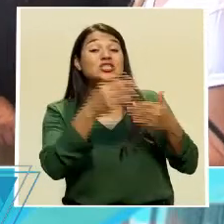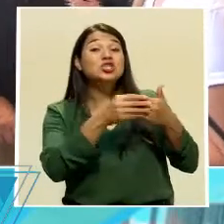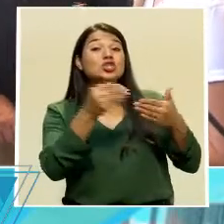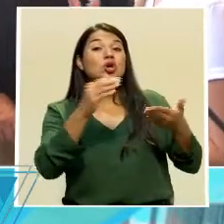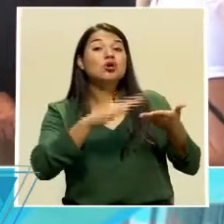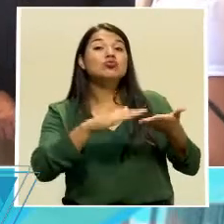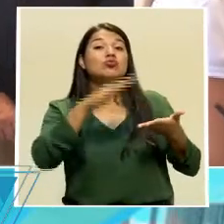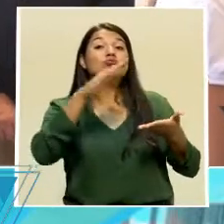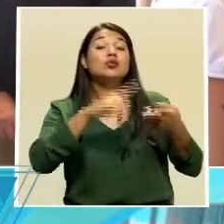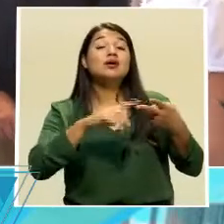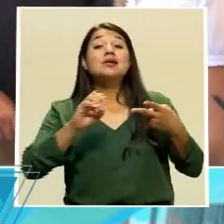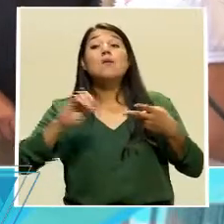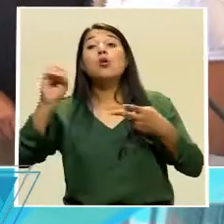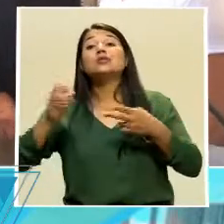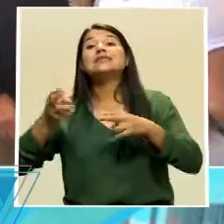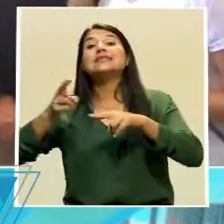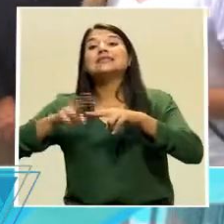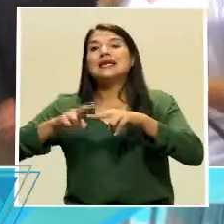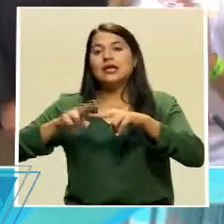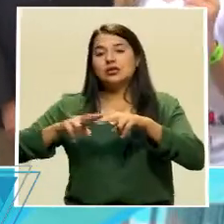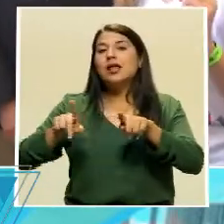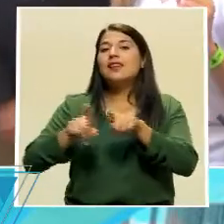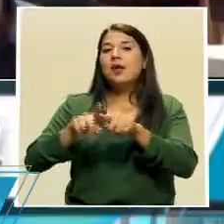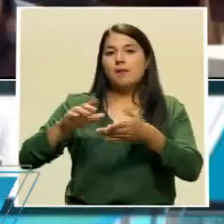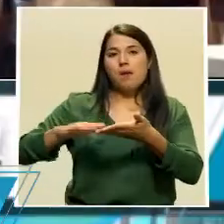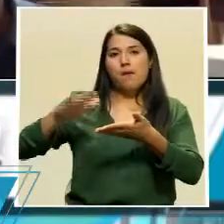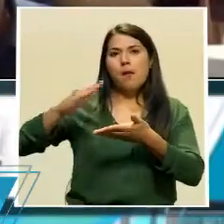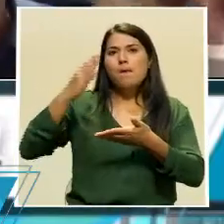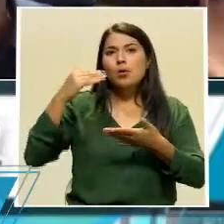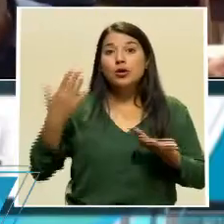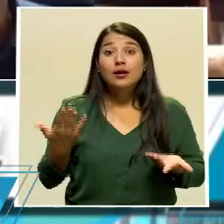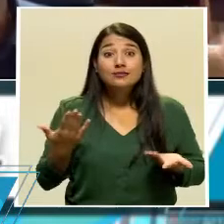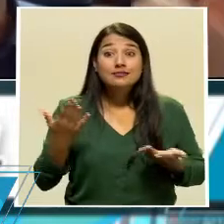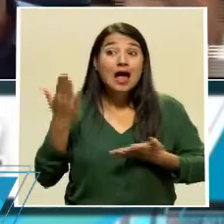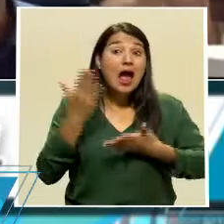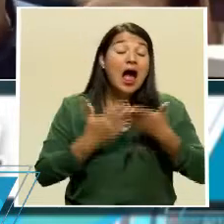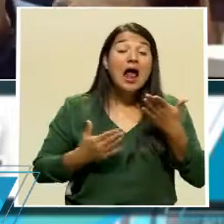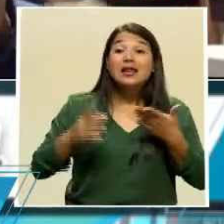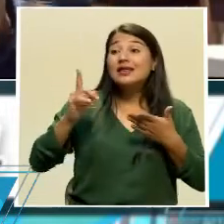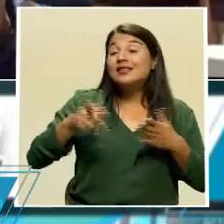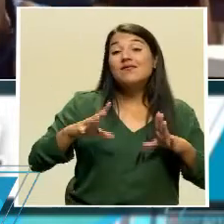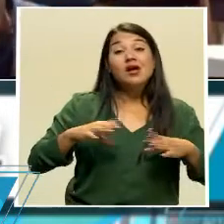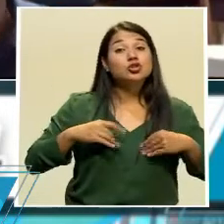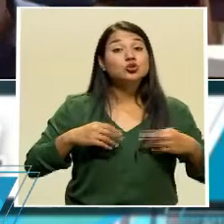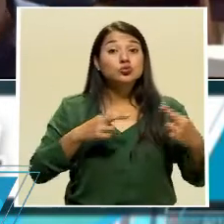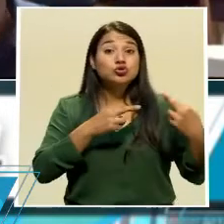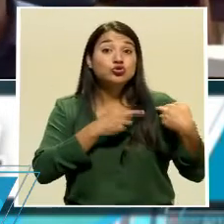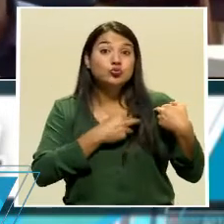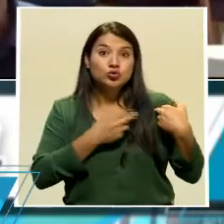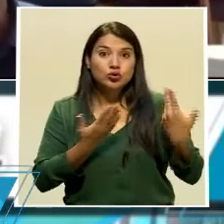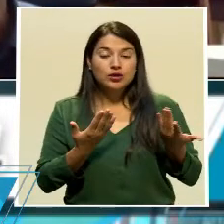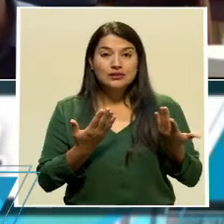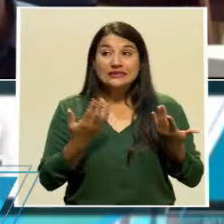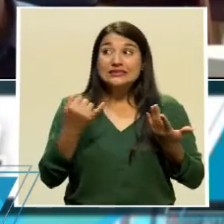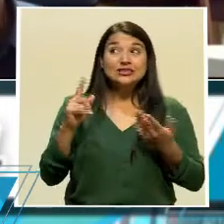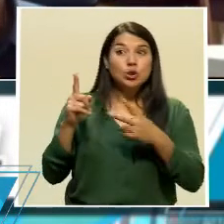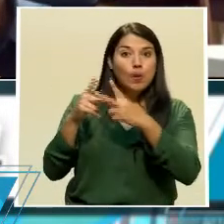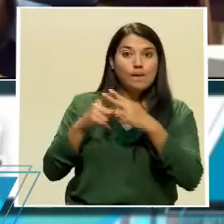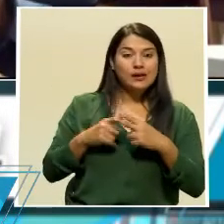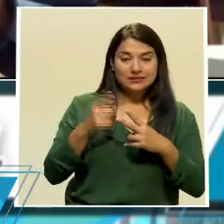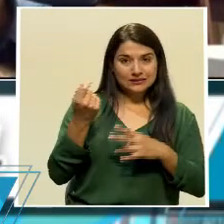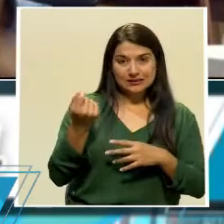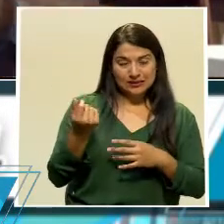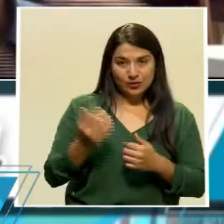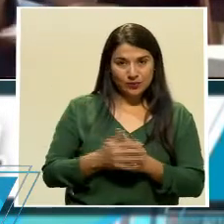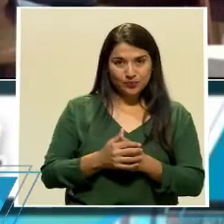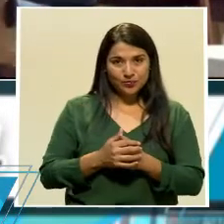y la tasa de interés básica también va a aumentar, porque alguien tiene que pagar el costo del no financiamiento.